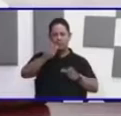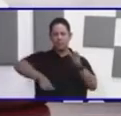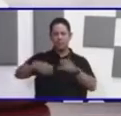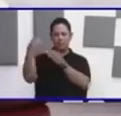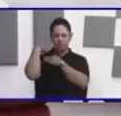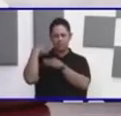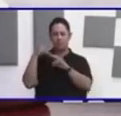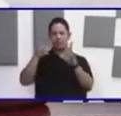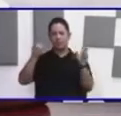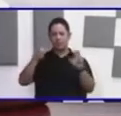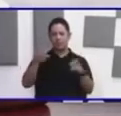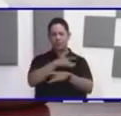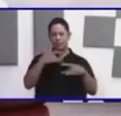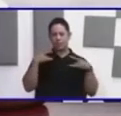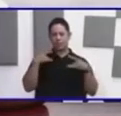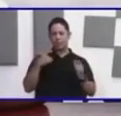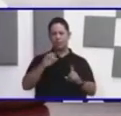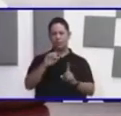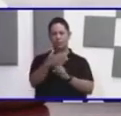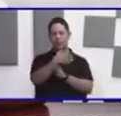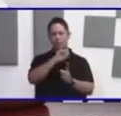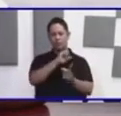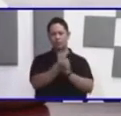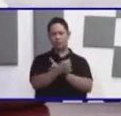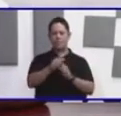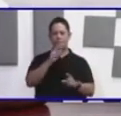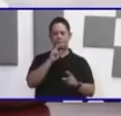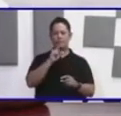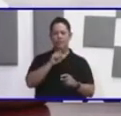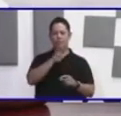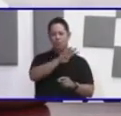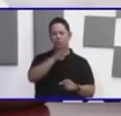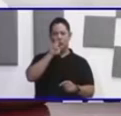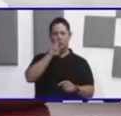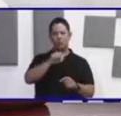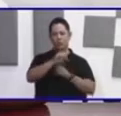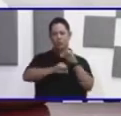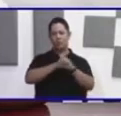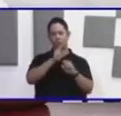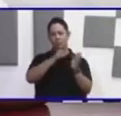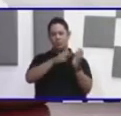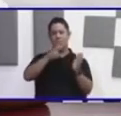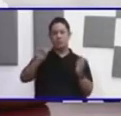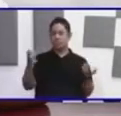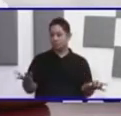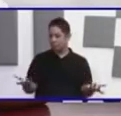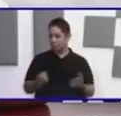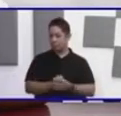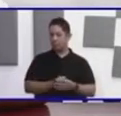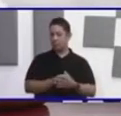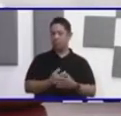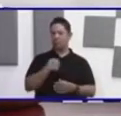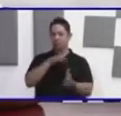Protección Social. Y esto fue un concepto del 4 de junio del año 2020. Entonces, creo que en eso le